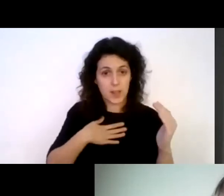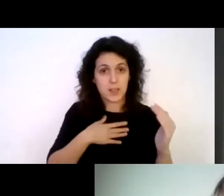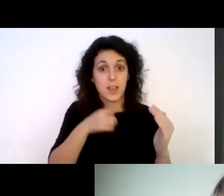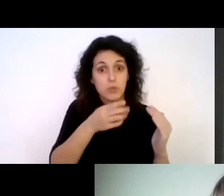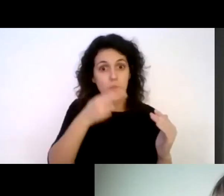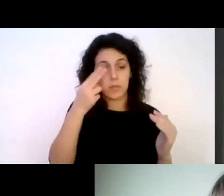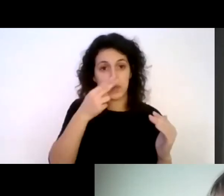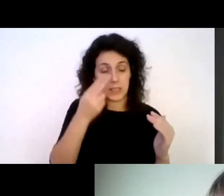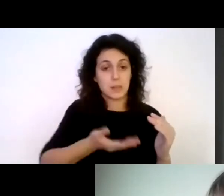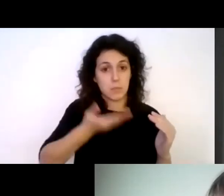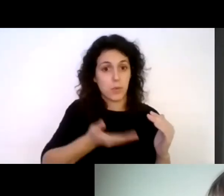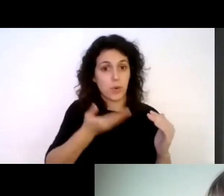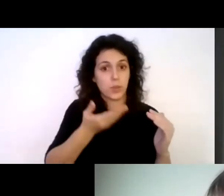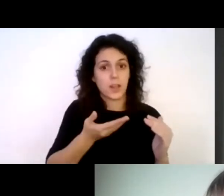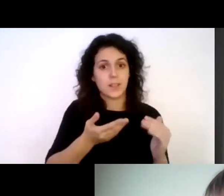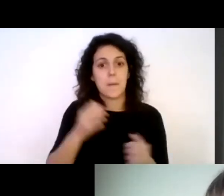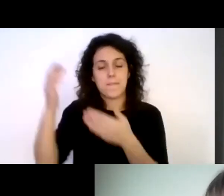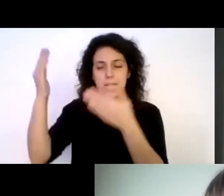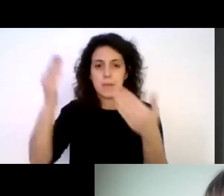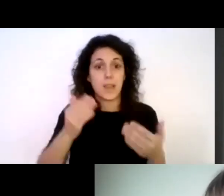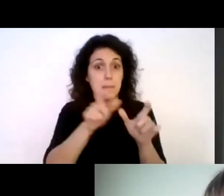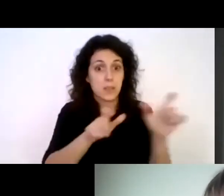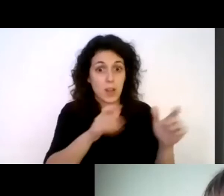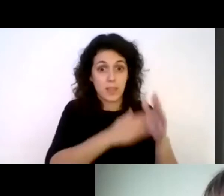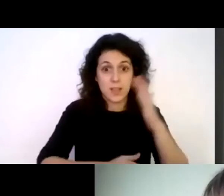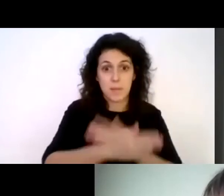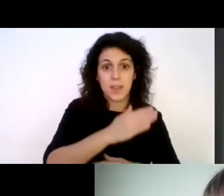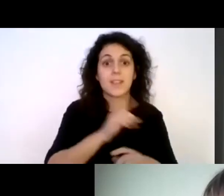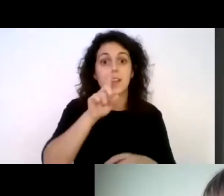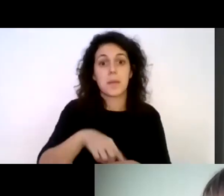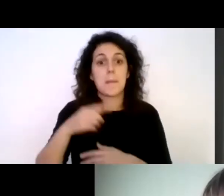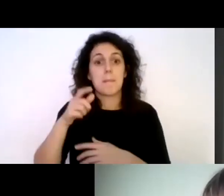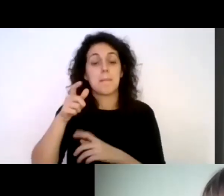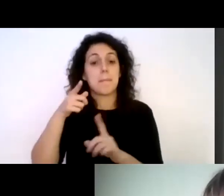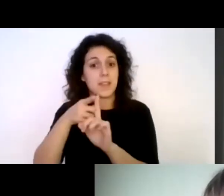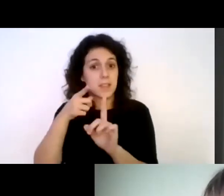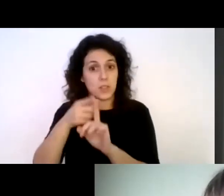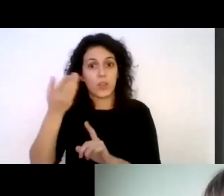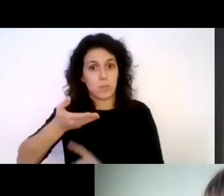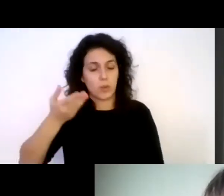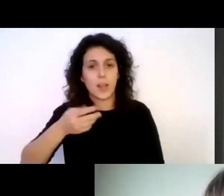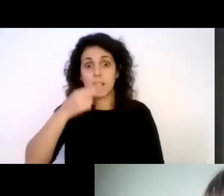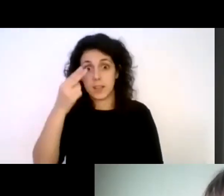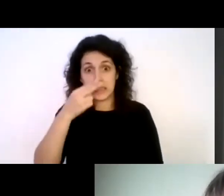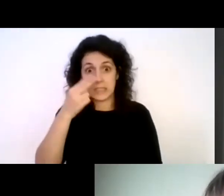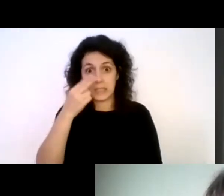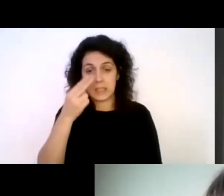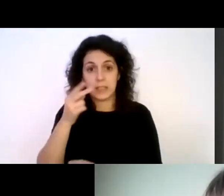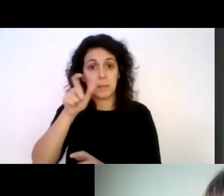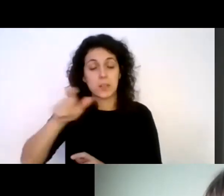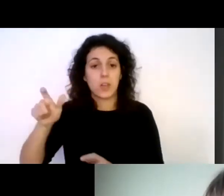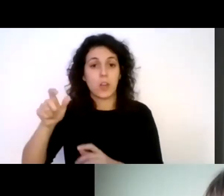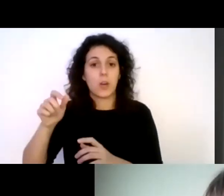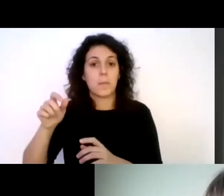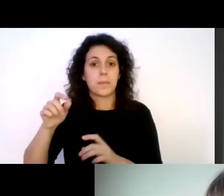importante para dar la bienvenida a gente con discapacidades, pero es importante también para el destino. Es interesante para las autoridades.